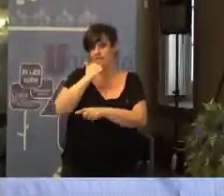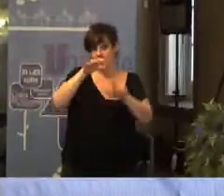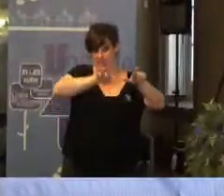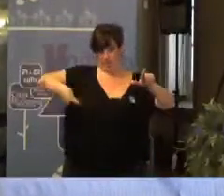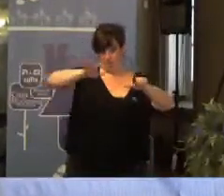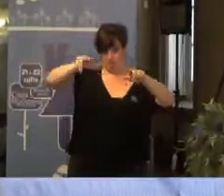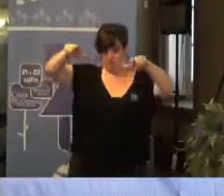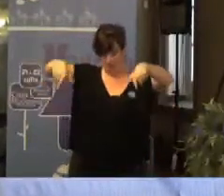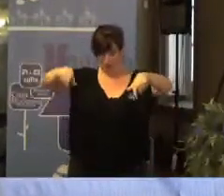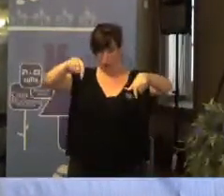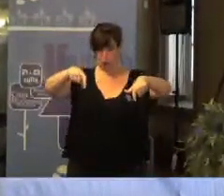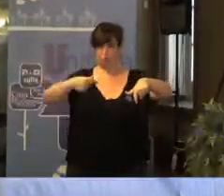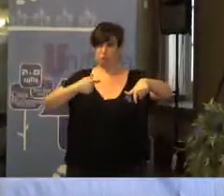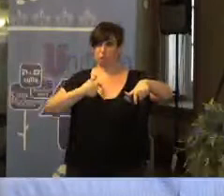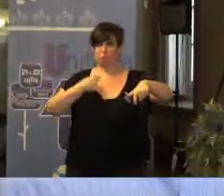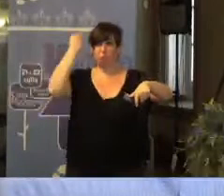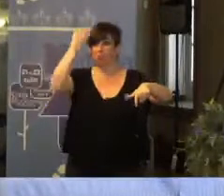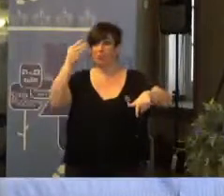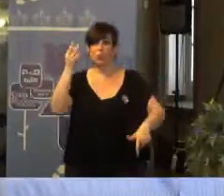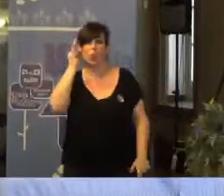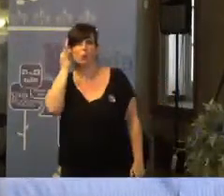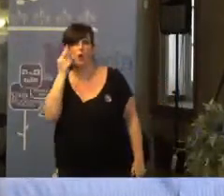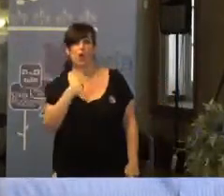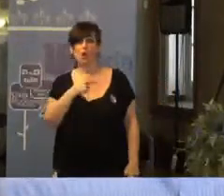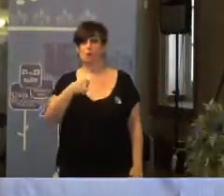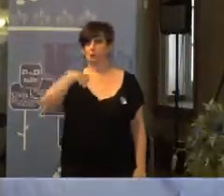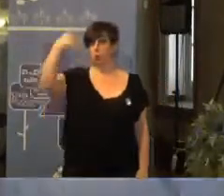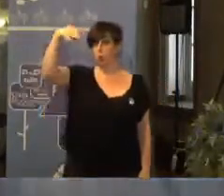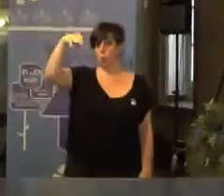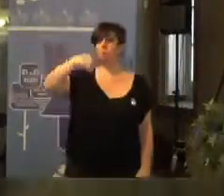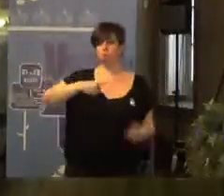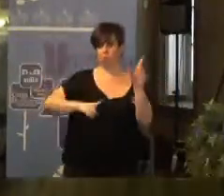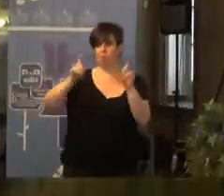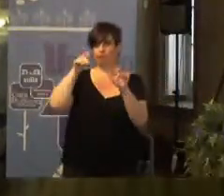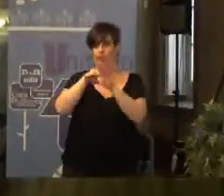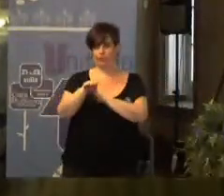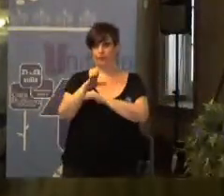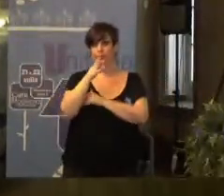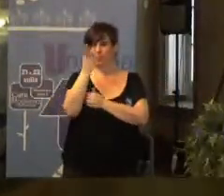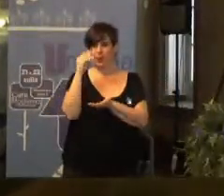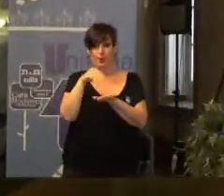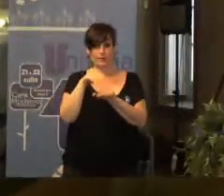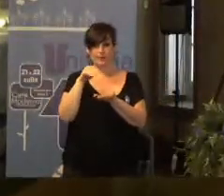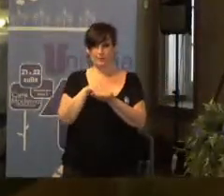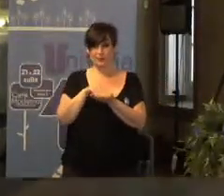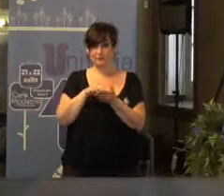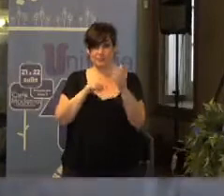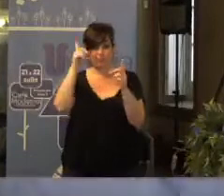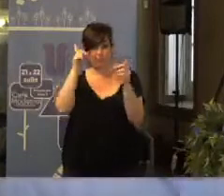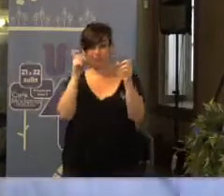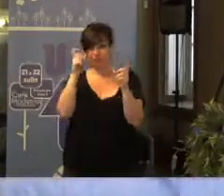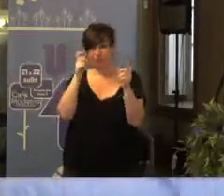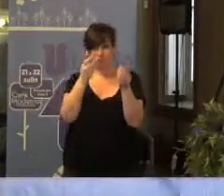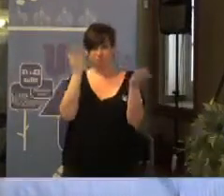muller que falou, se cadra me equivoco, porque además teño fotos, porque hai moitas cousas desas non teño fotos, pero aí había unha amiga que estaba facendo